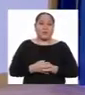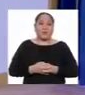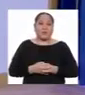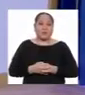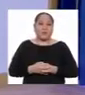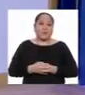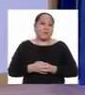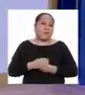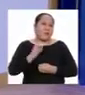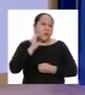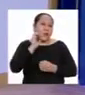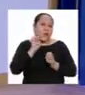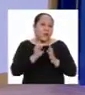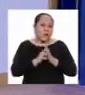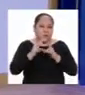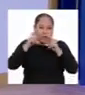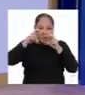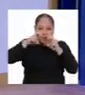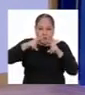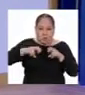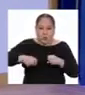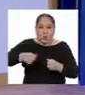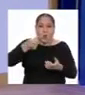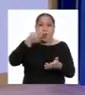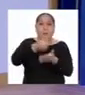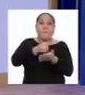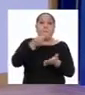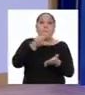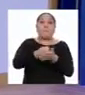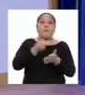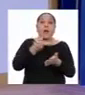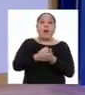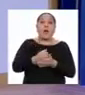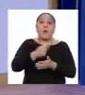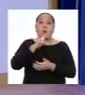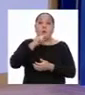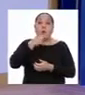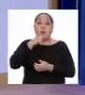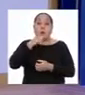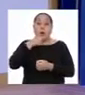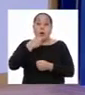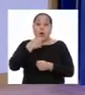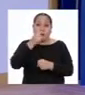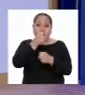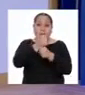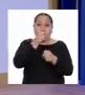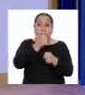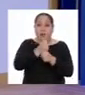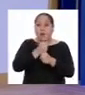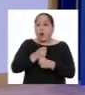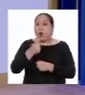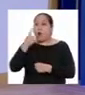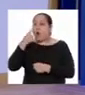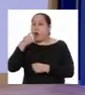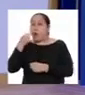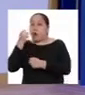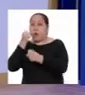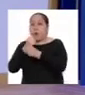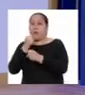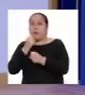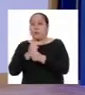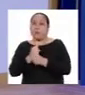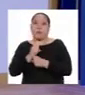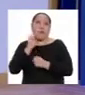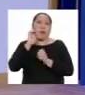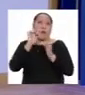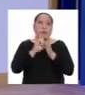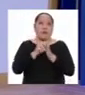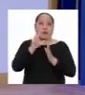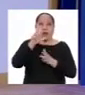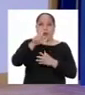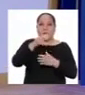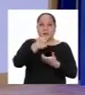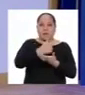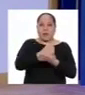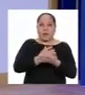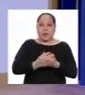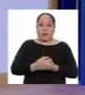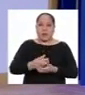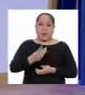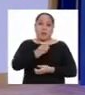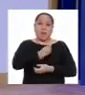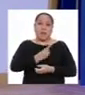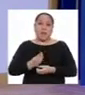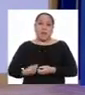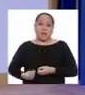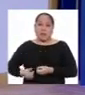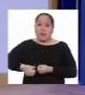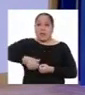Para hacer un estudio sobre los sueldos de las trabajadoras y trabajadores de un colegio podría formar 3 estratos: